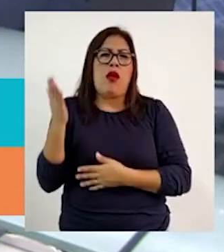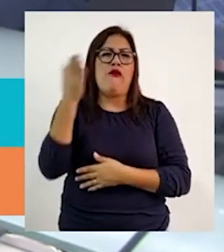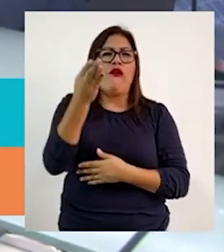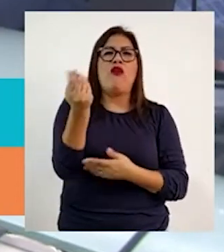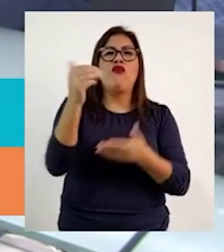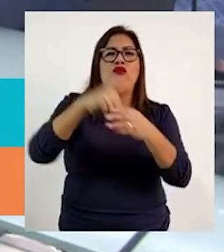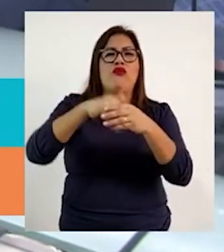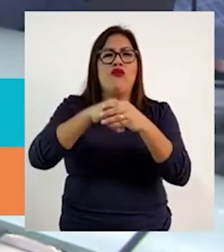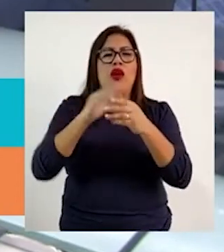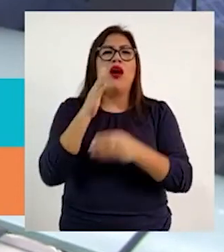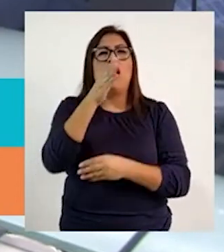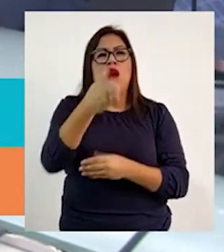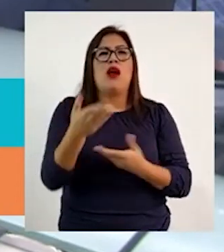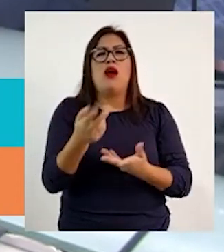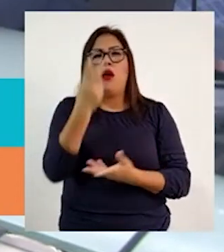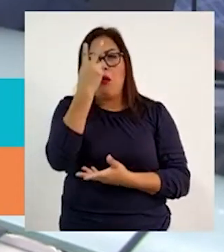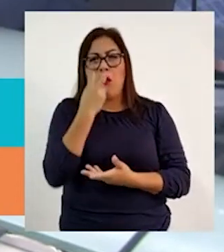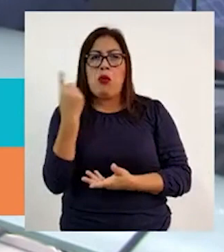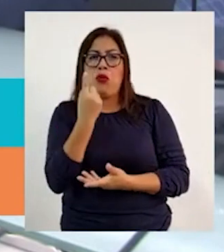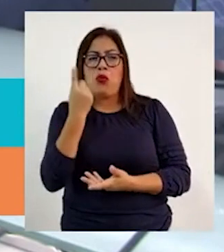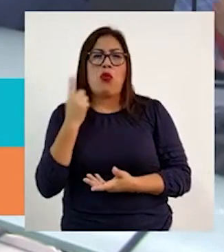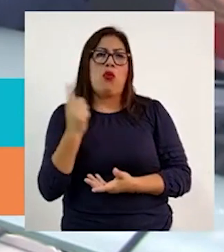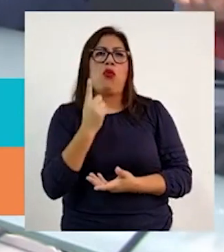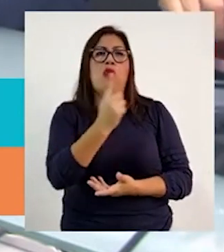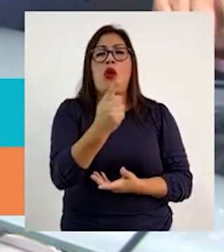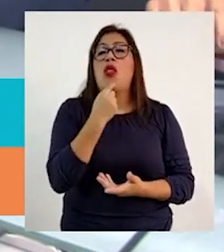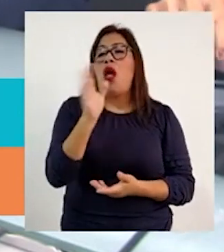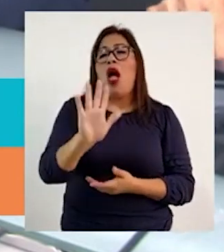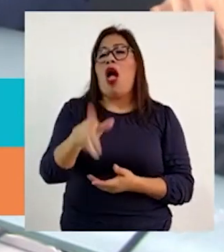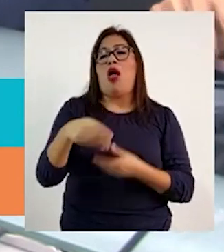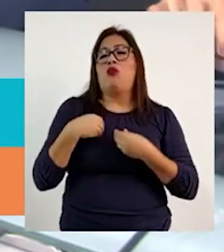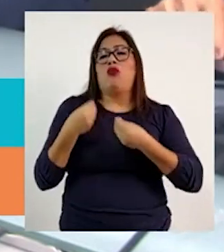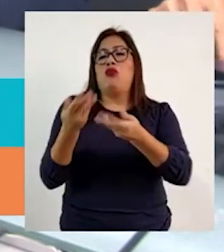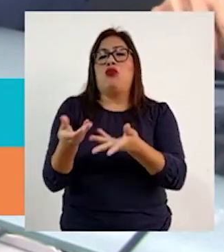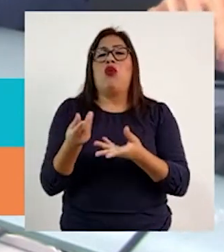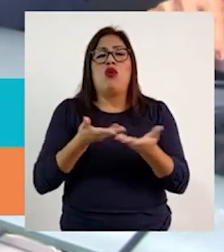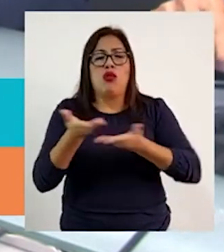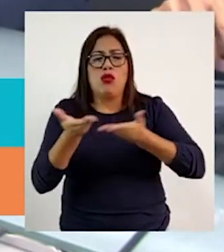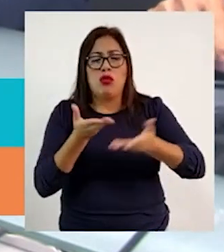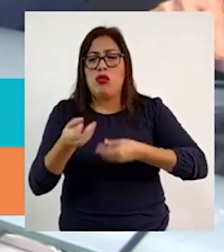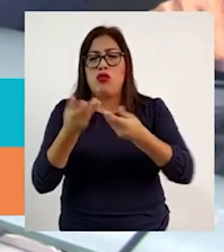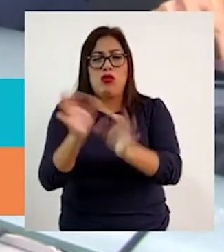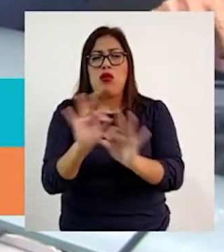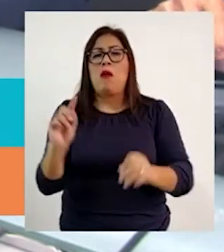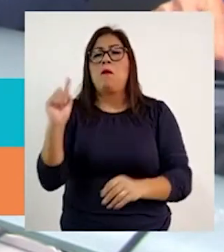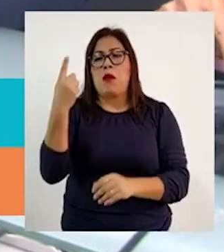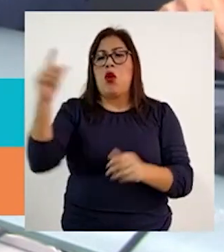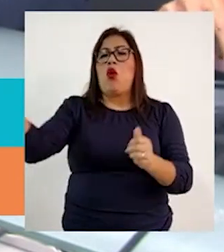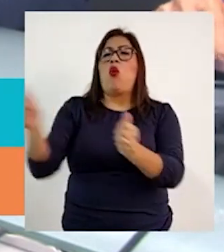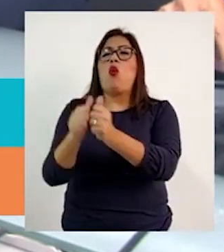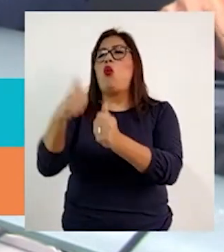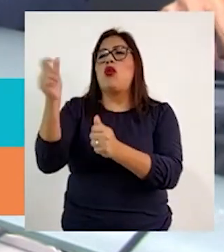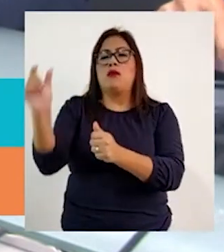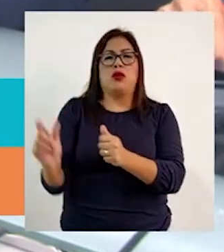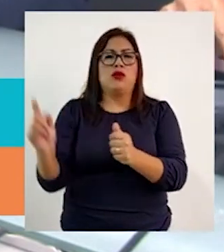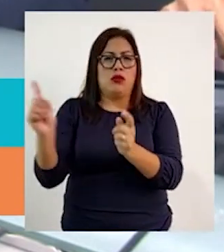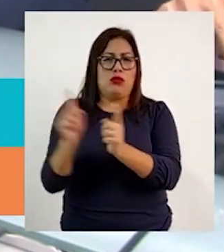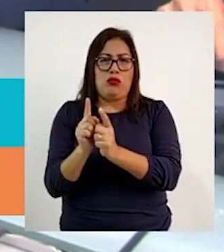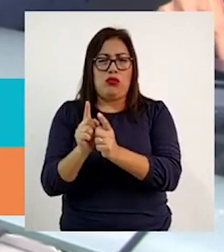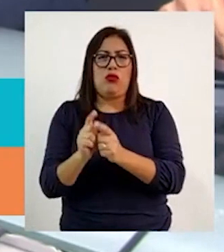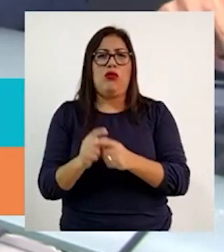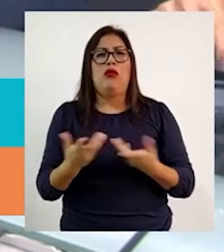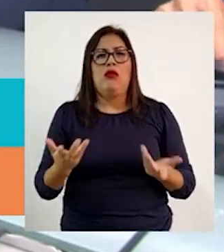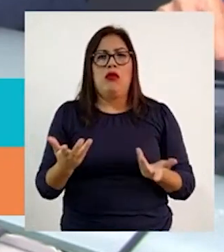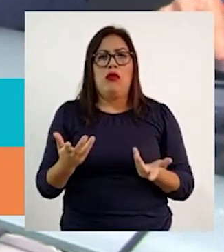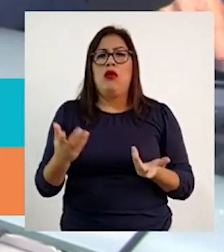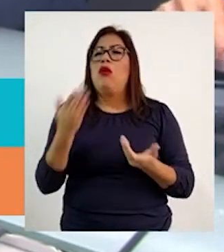discapacidad visual va sola y dice, no te podemos dar ningún servicio si tú no vienes con otra persona o alguien no te